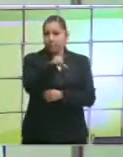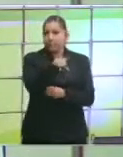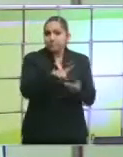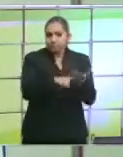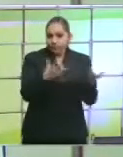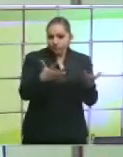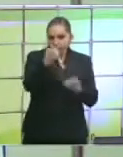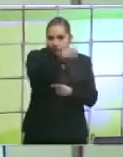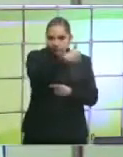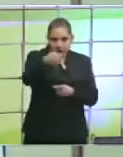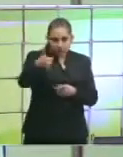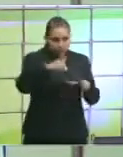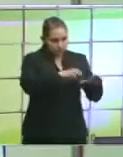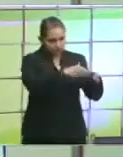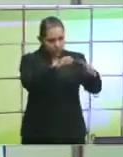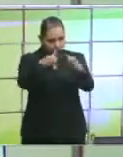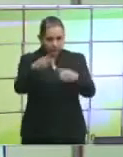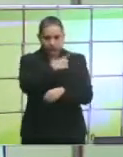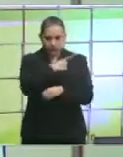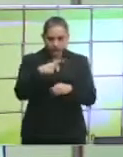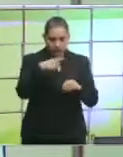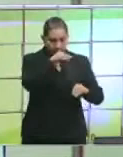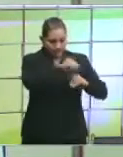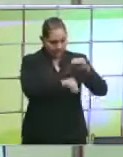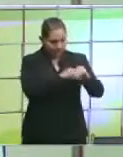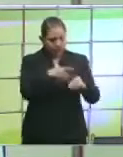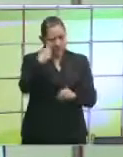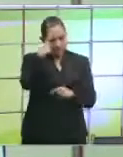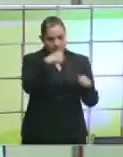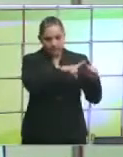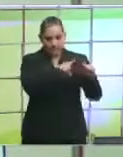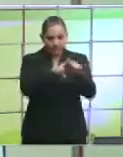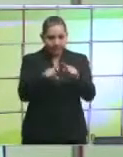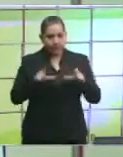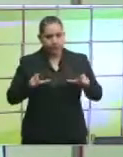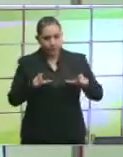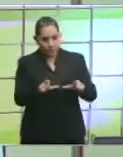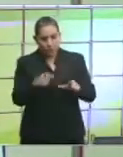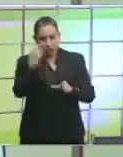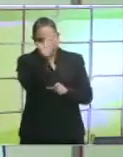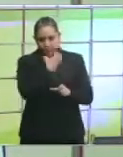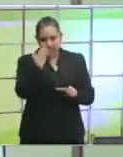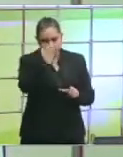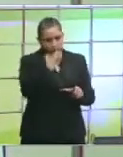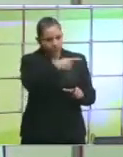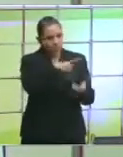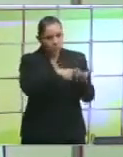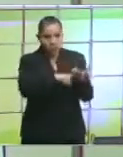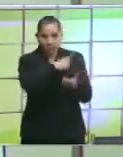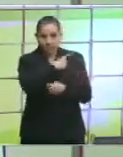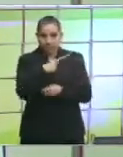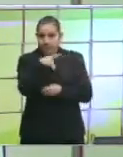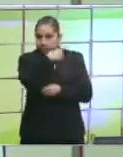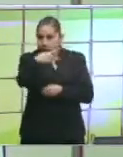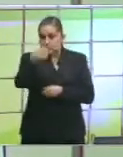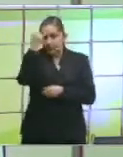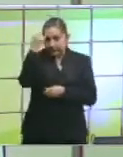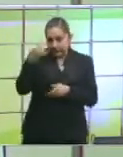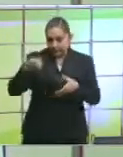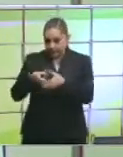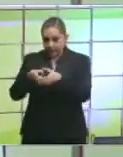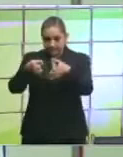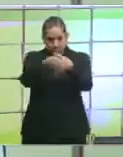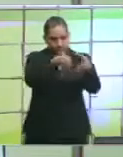son un ente o unas organizaciones o unas comunidades como queramos dependiendo el grado de descentralización